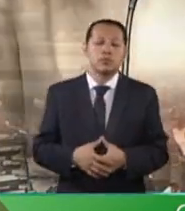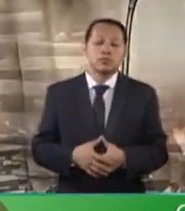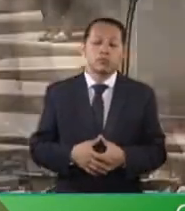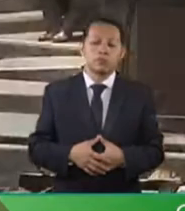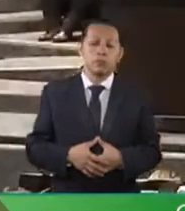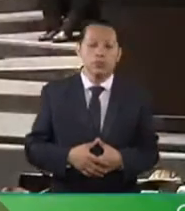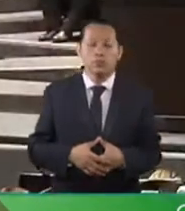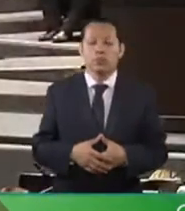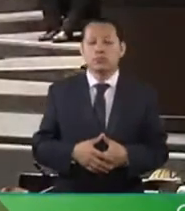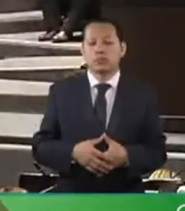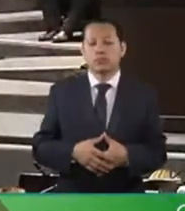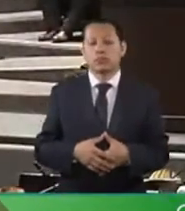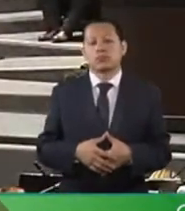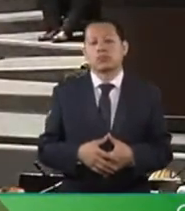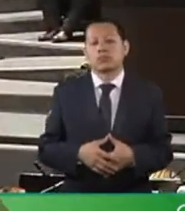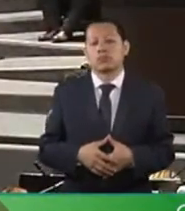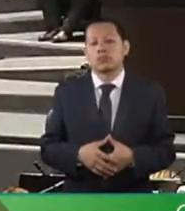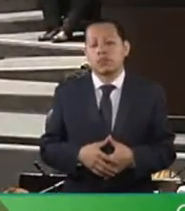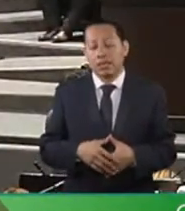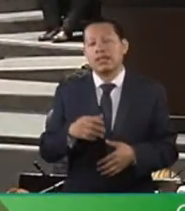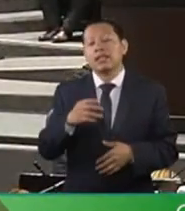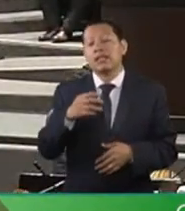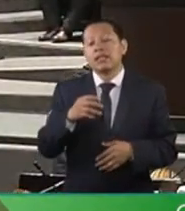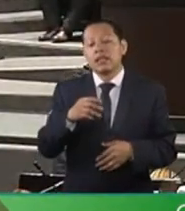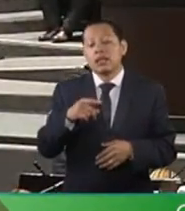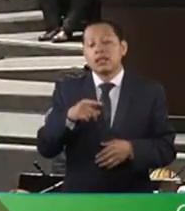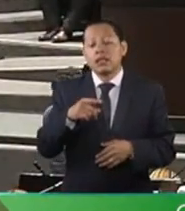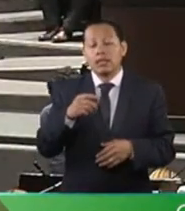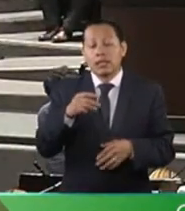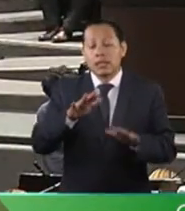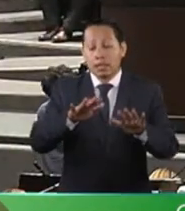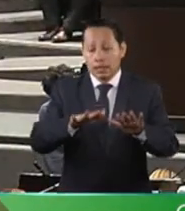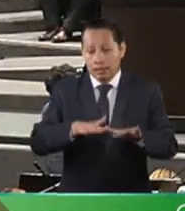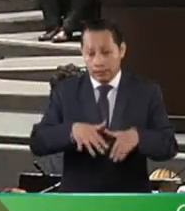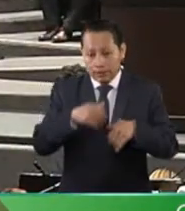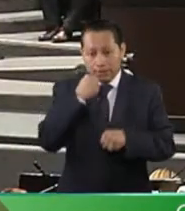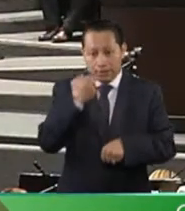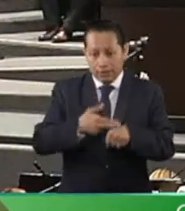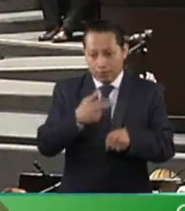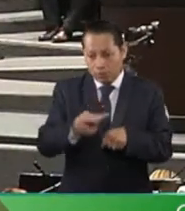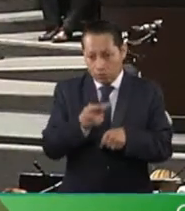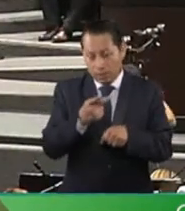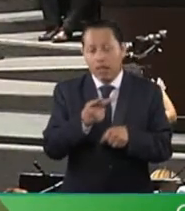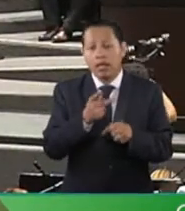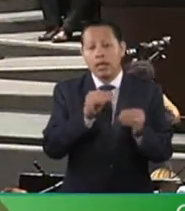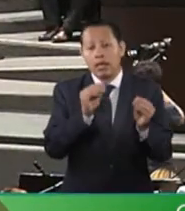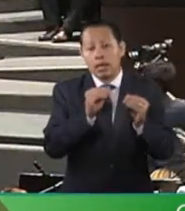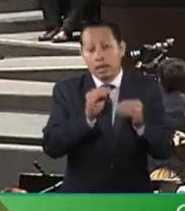Consulte la Secretaría de la Asamblea en votación económica si se admite discusión.